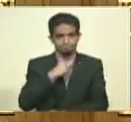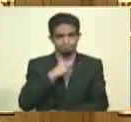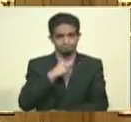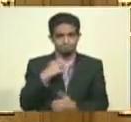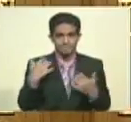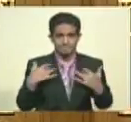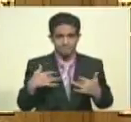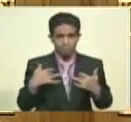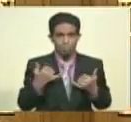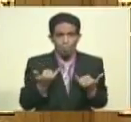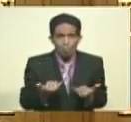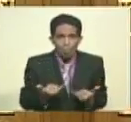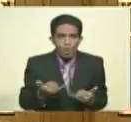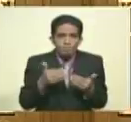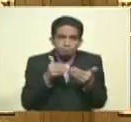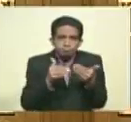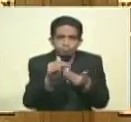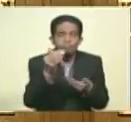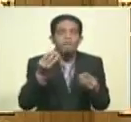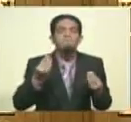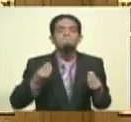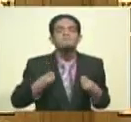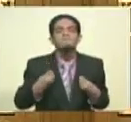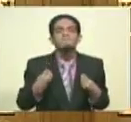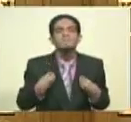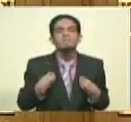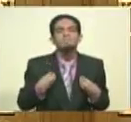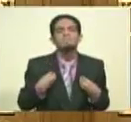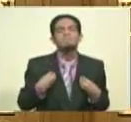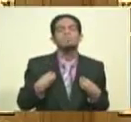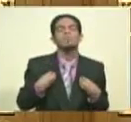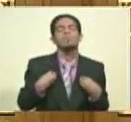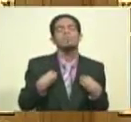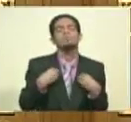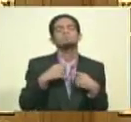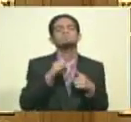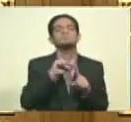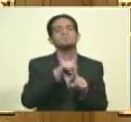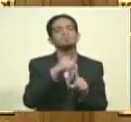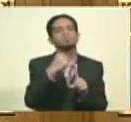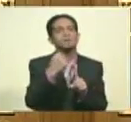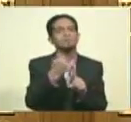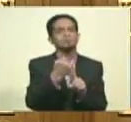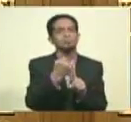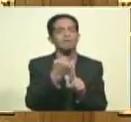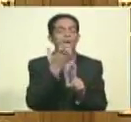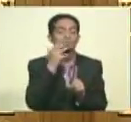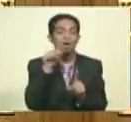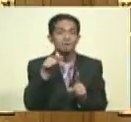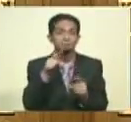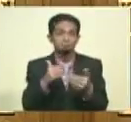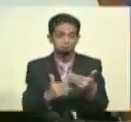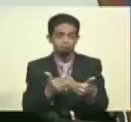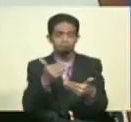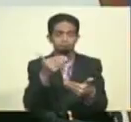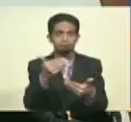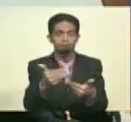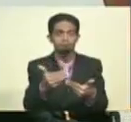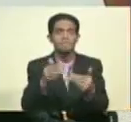viviendo una situación, un momento en esta nueva etapa de la Revolución Bolivariana,